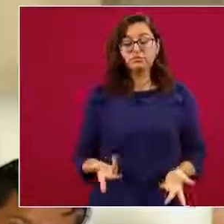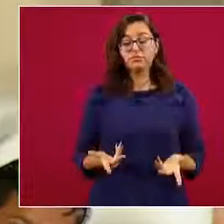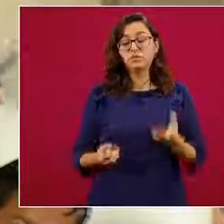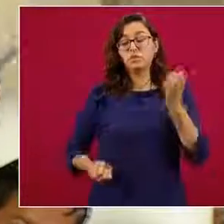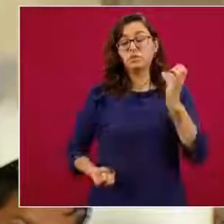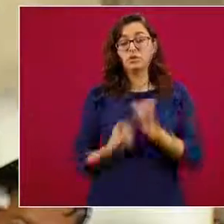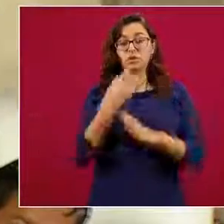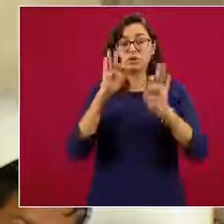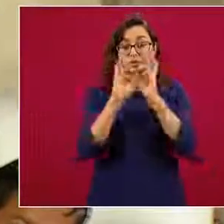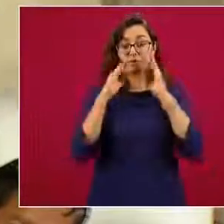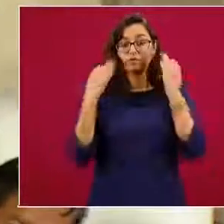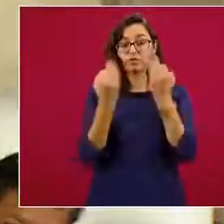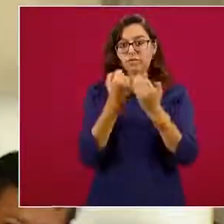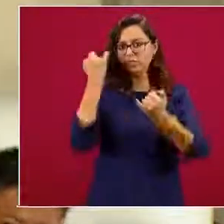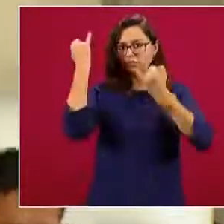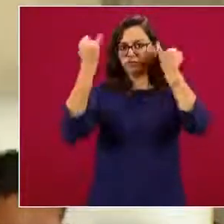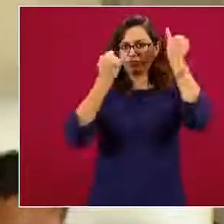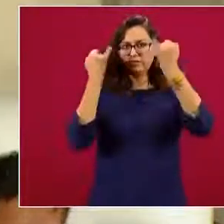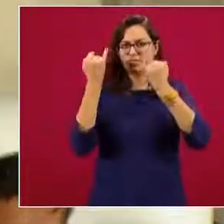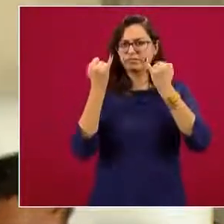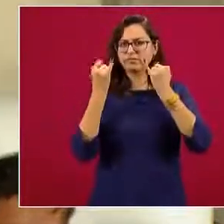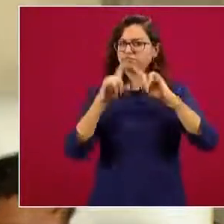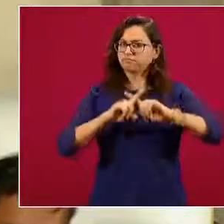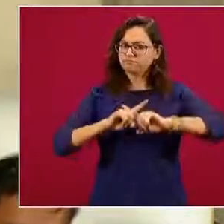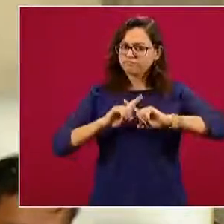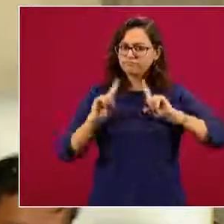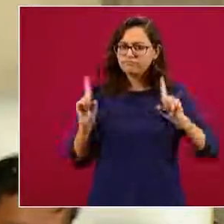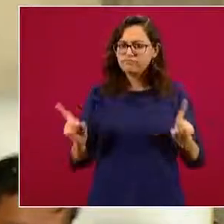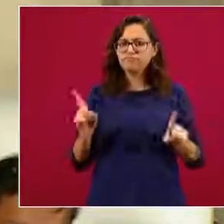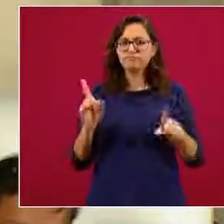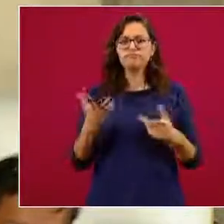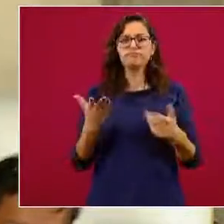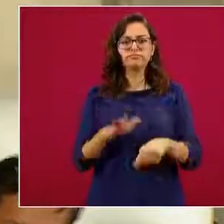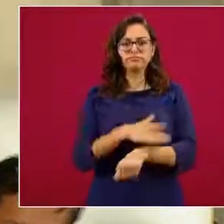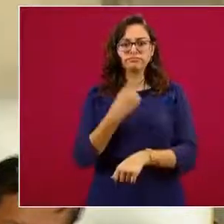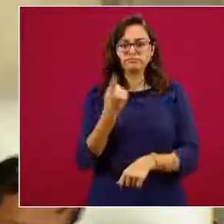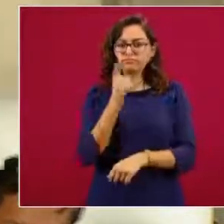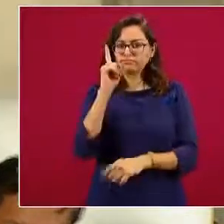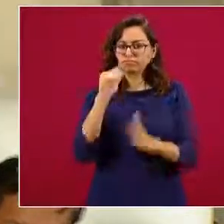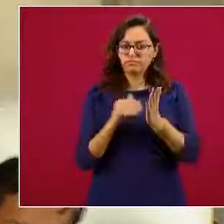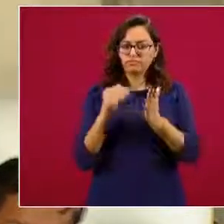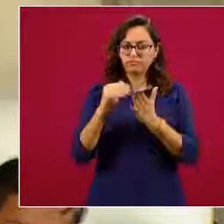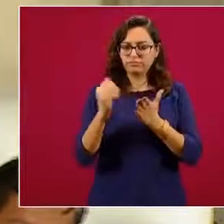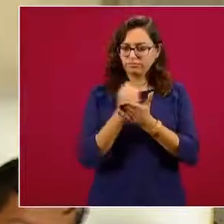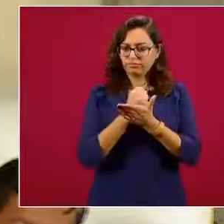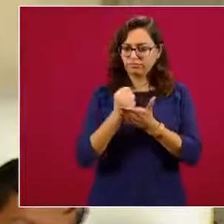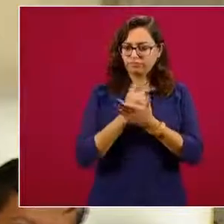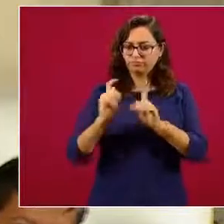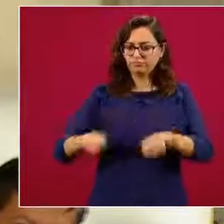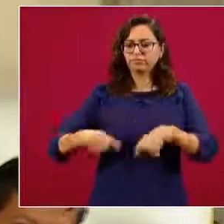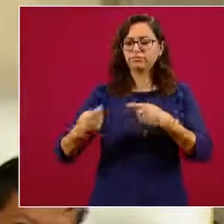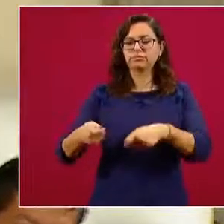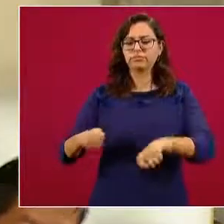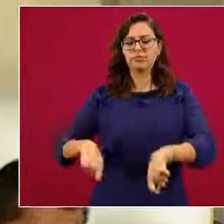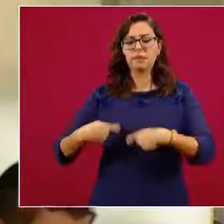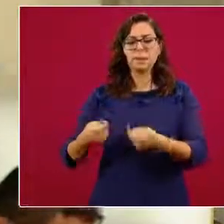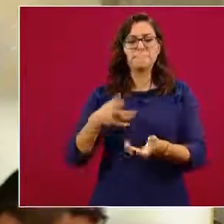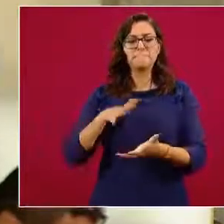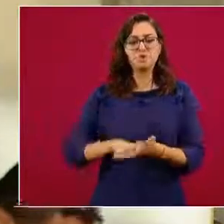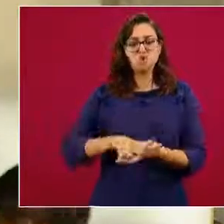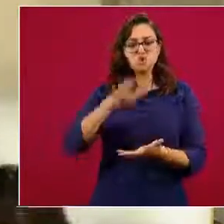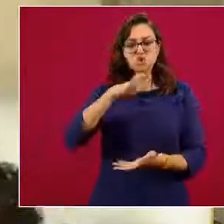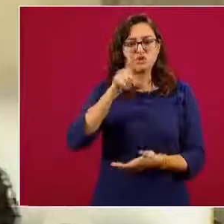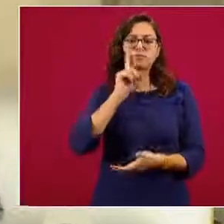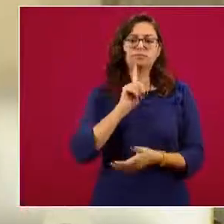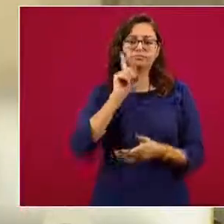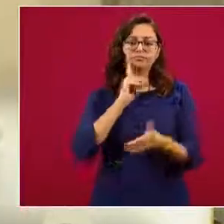paradigmas. Lo notábamos en los créditos que se dieron, del millón de créditos, hay una mayor participación de las mujeres. En